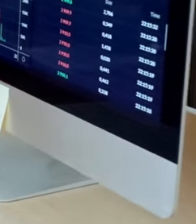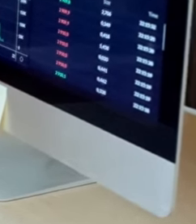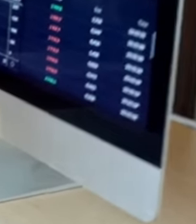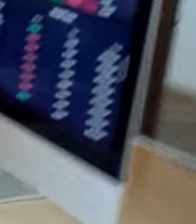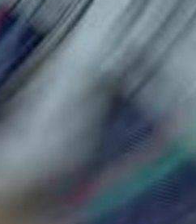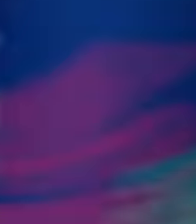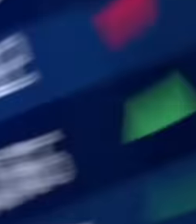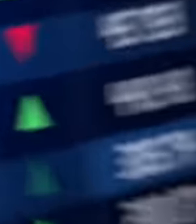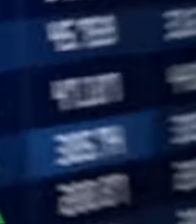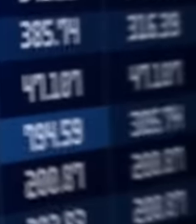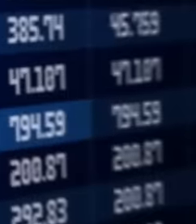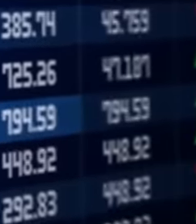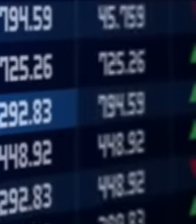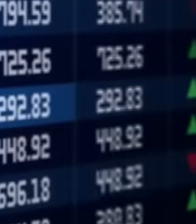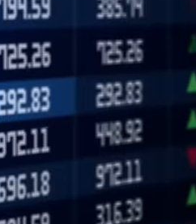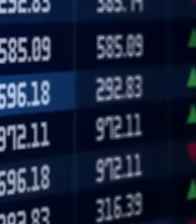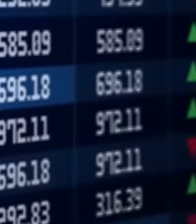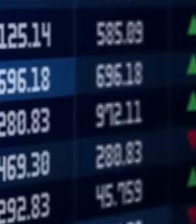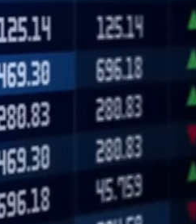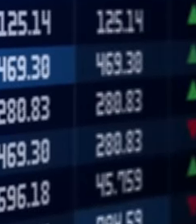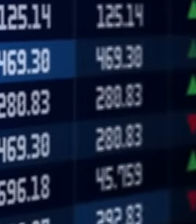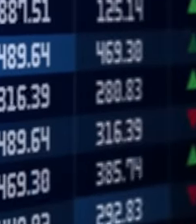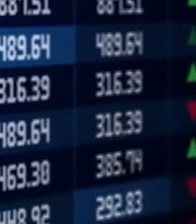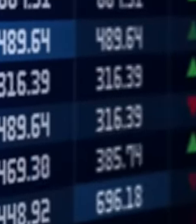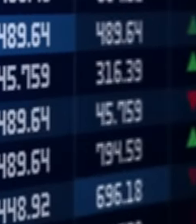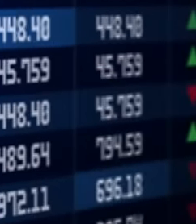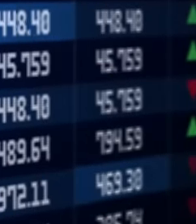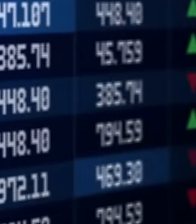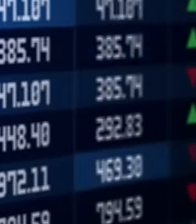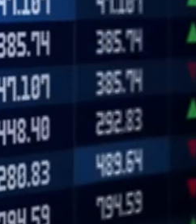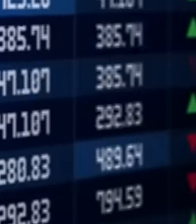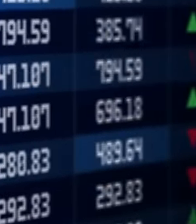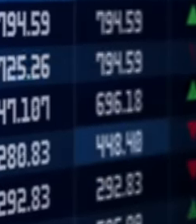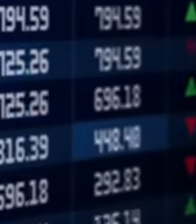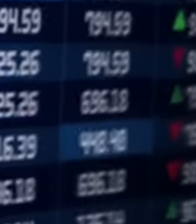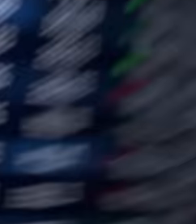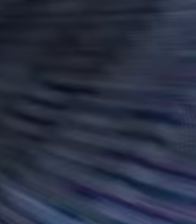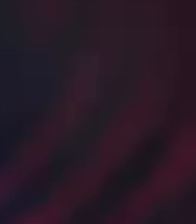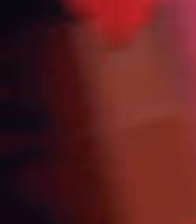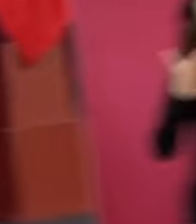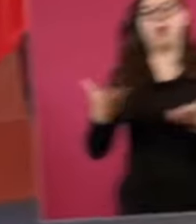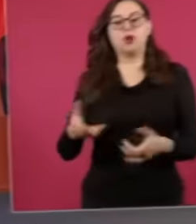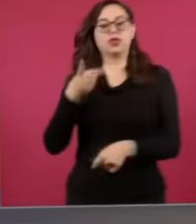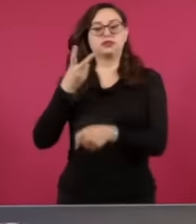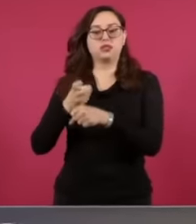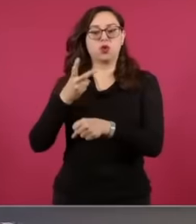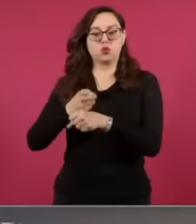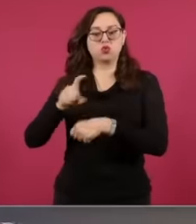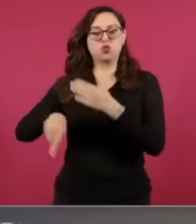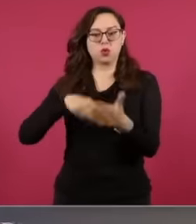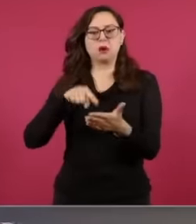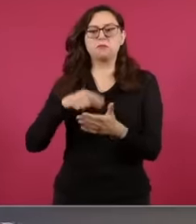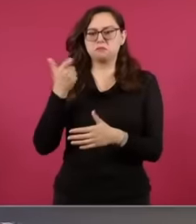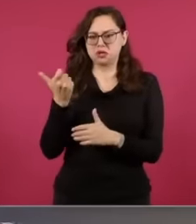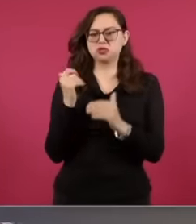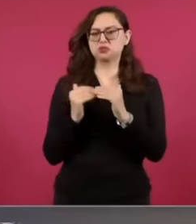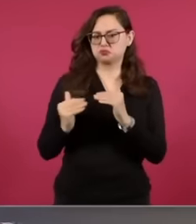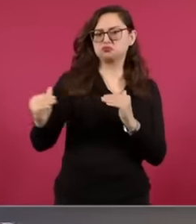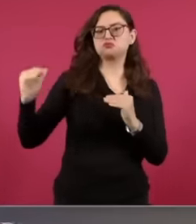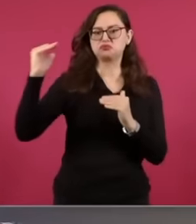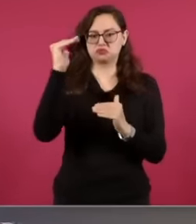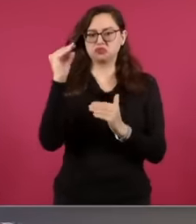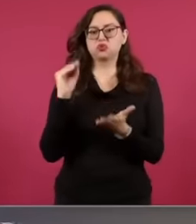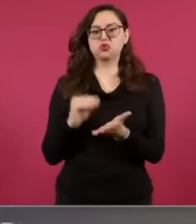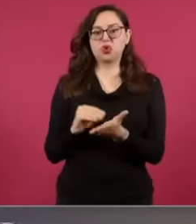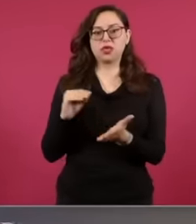económicas y las fluctuaciones del mercado. El reconocimiento por parte del presidente López Obrador de las